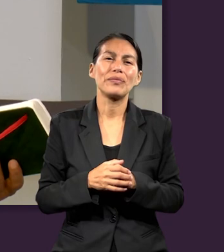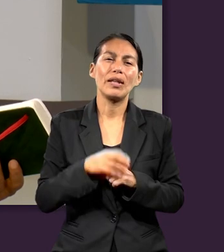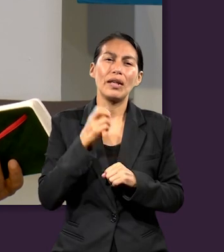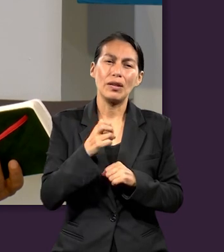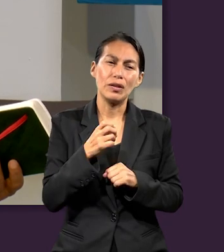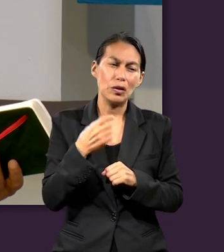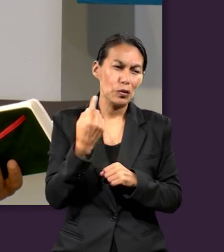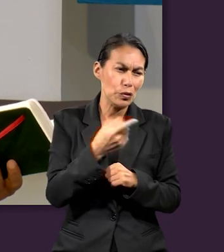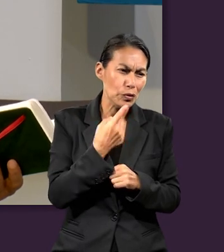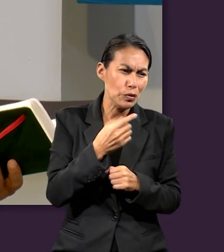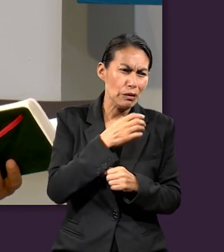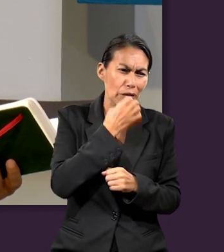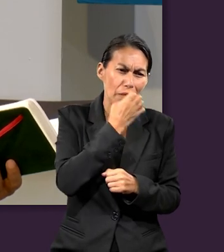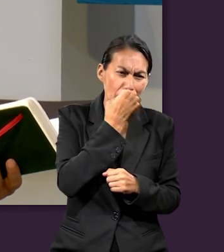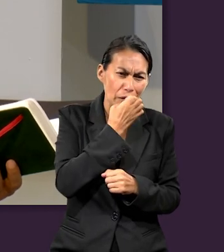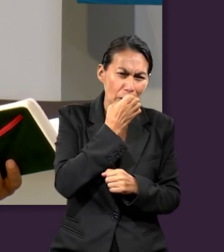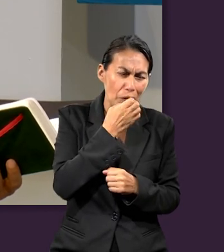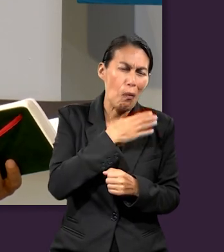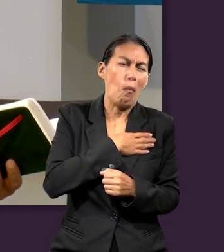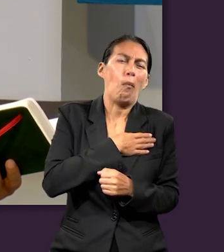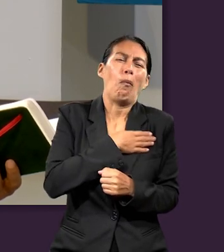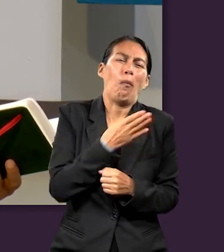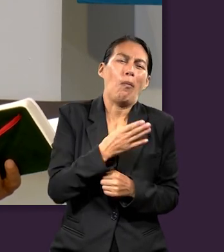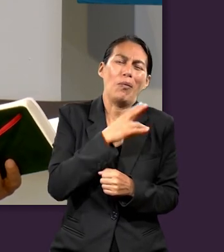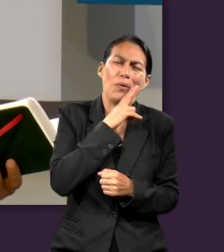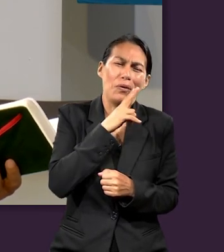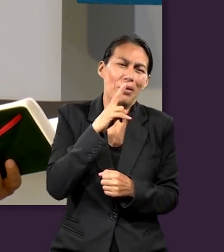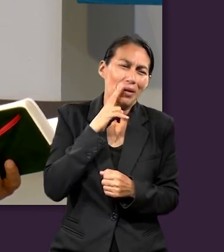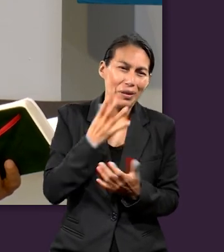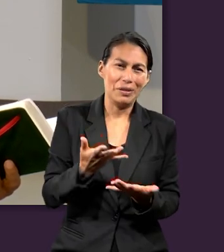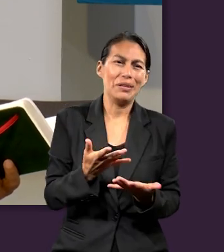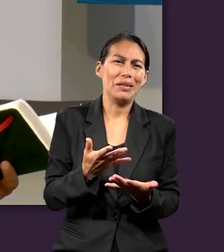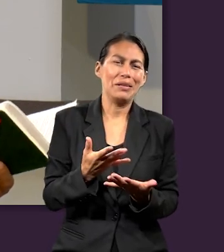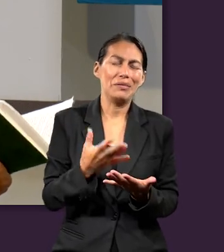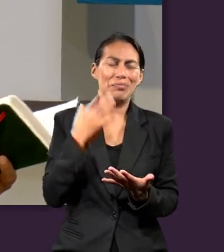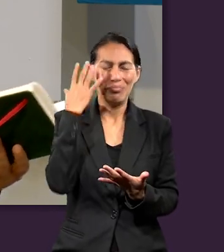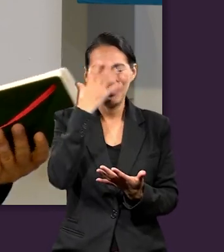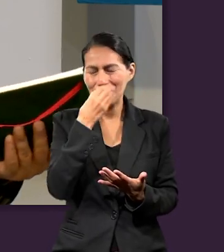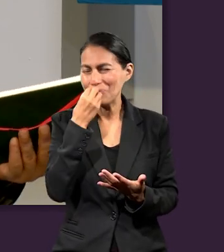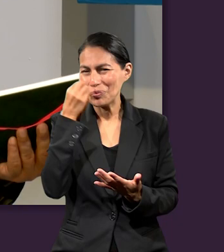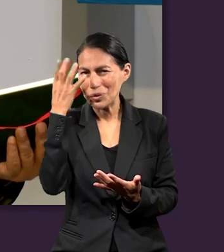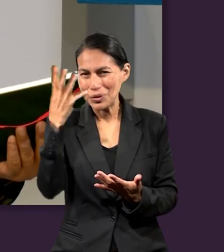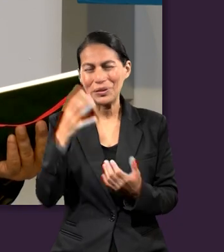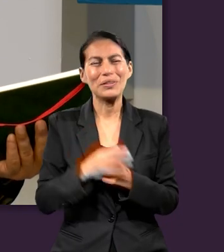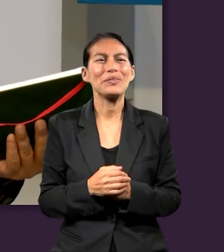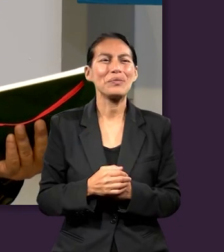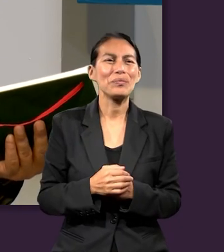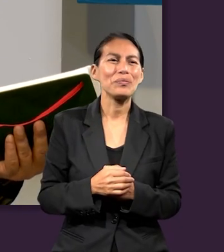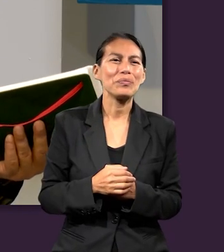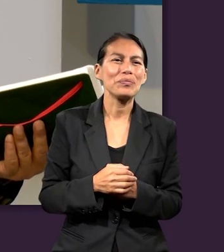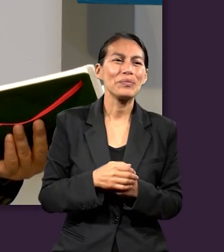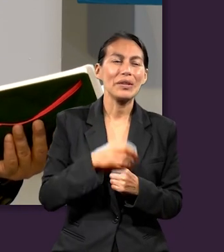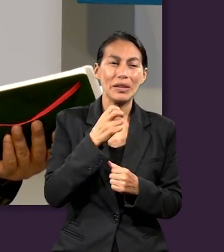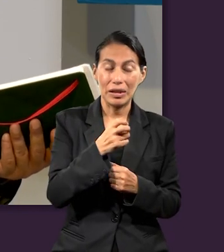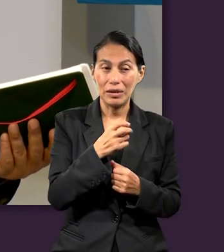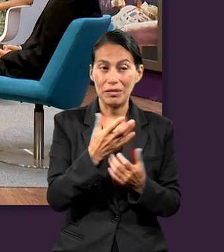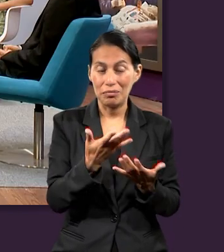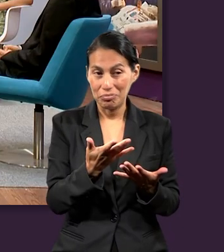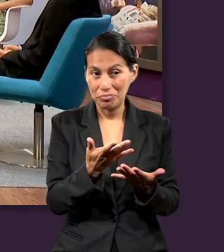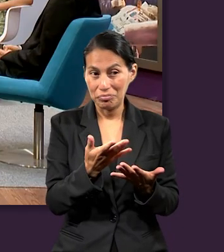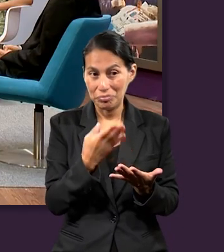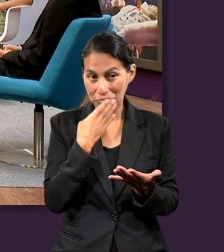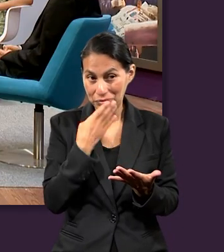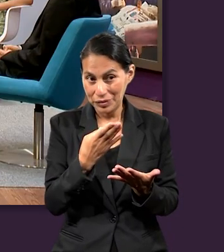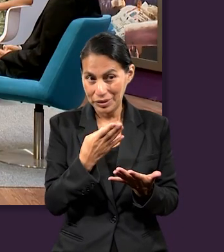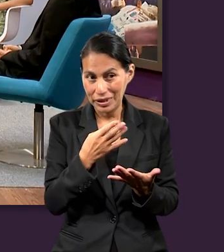Apocalipsis y y evangelio es buena noticia no se descorre un velo para sacar ahí algo tenebroso sino para